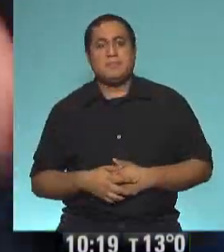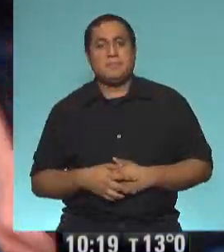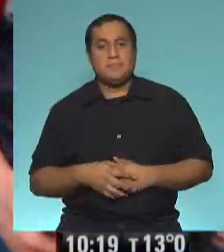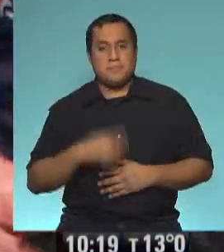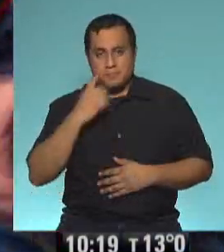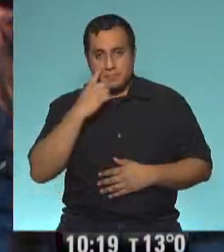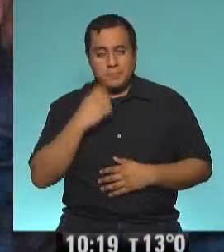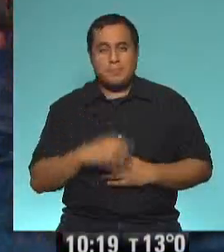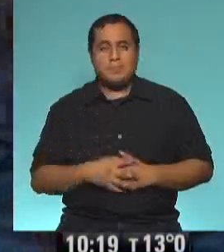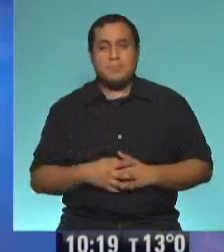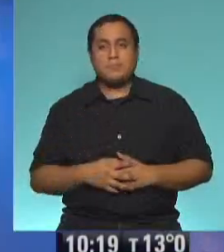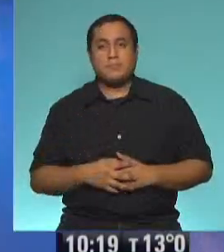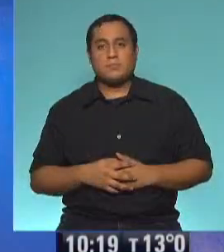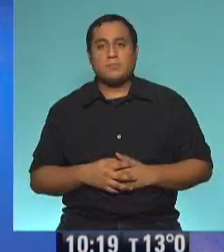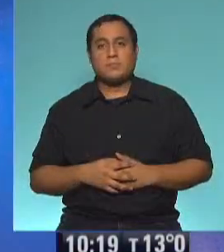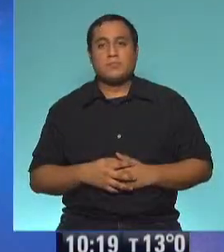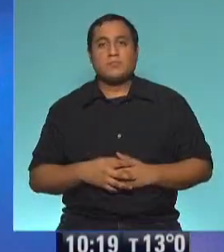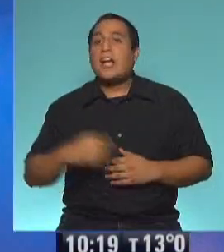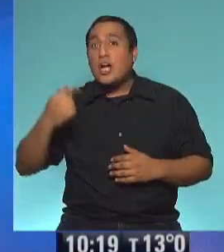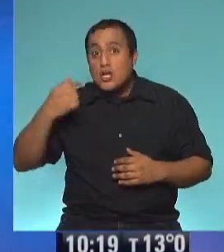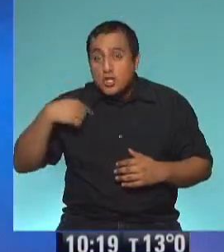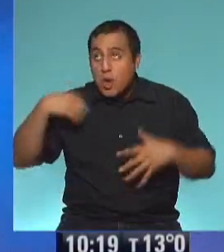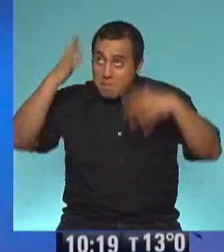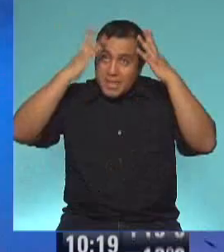esto. Voy a hacer el payaso melenita.